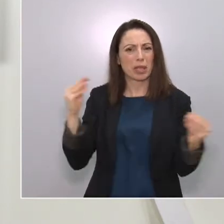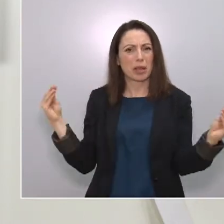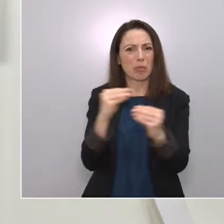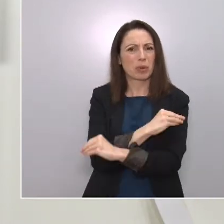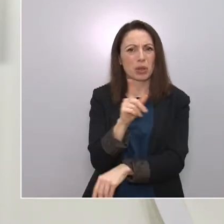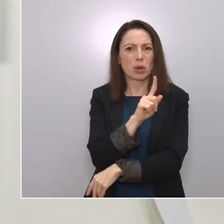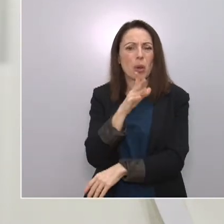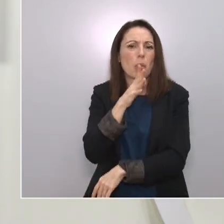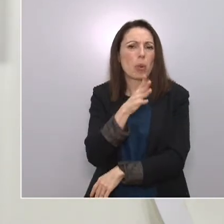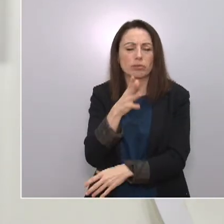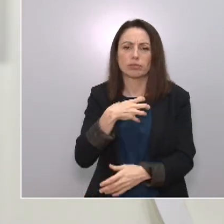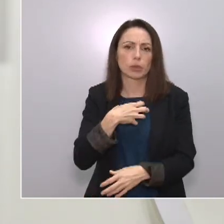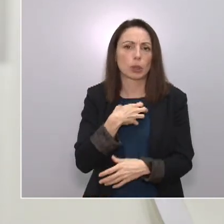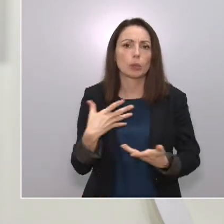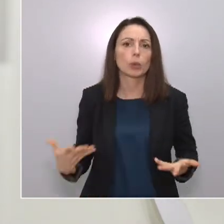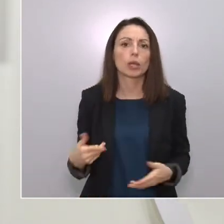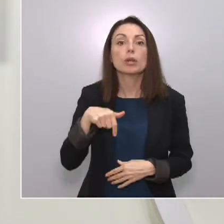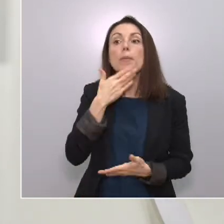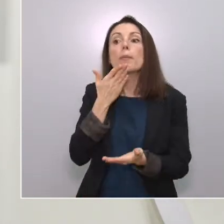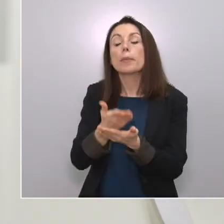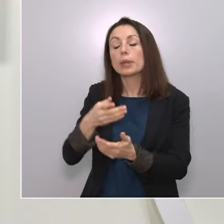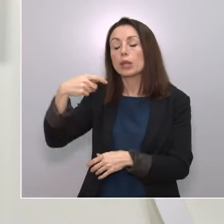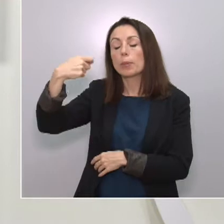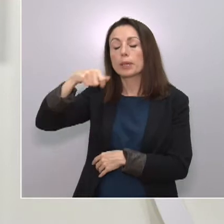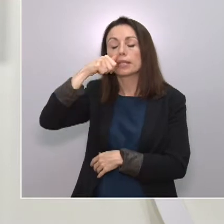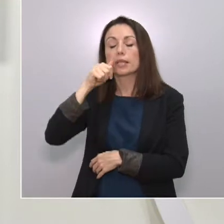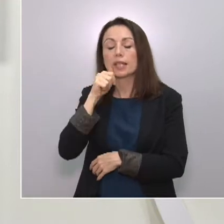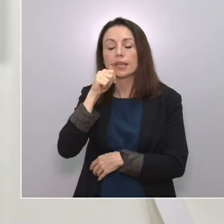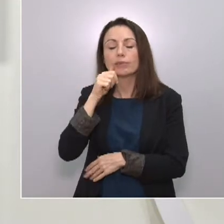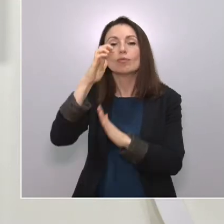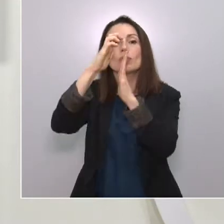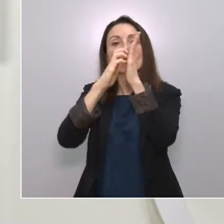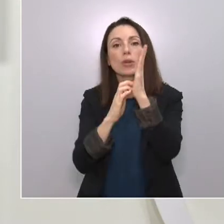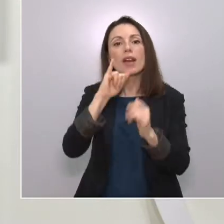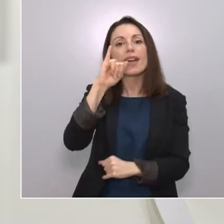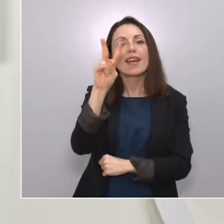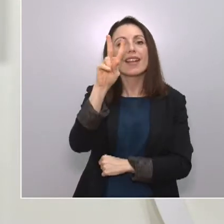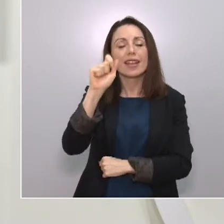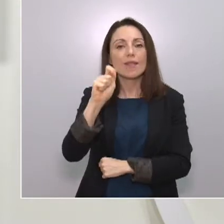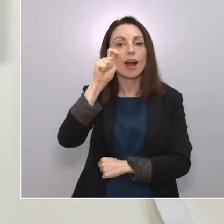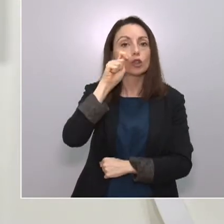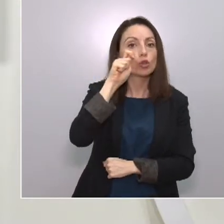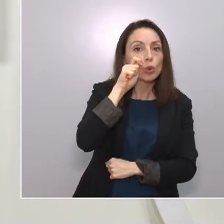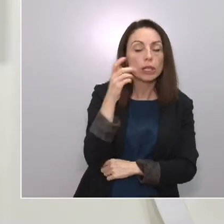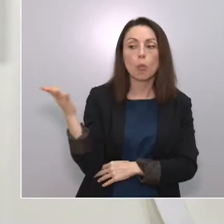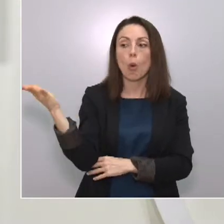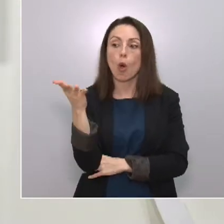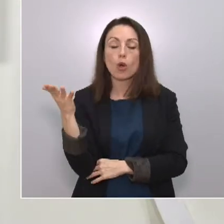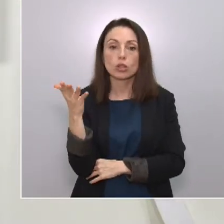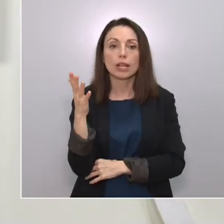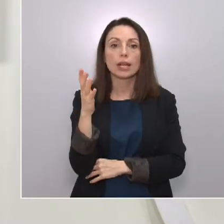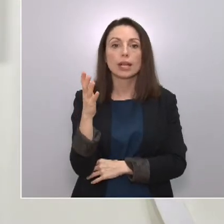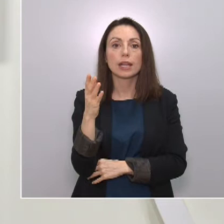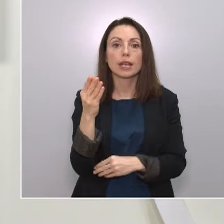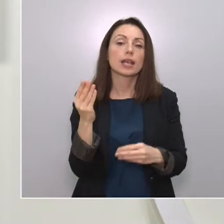así. Por eso le he pedido al presidente Sánchez que rebaje el IVA al turismo y a la hostelería al